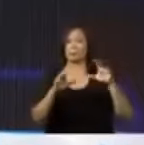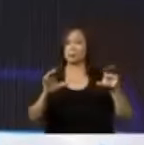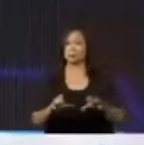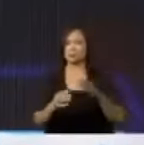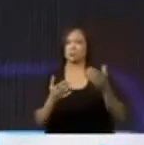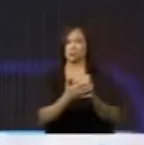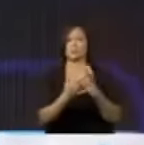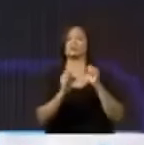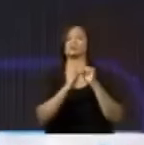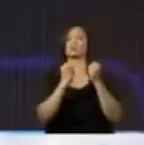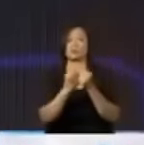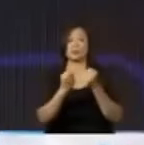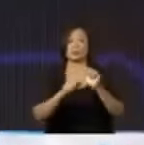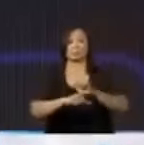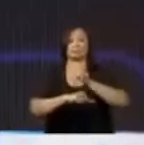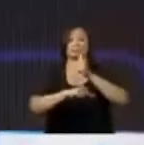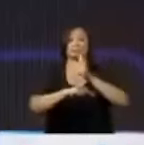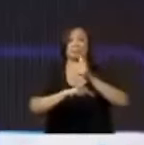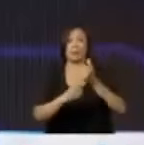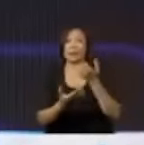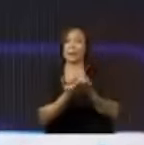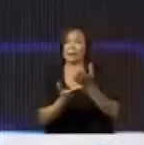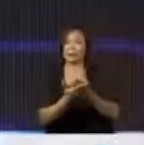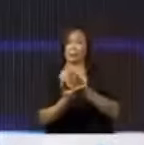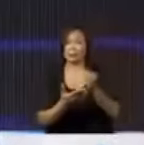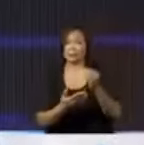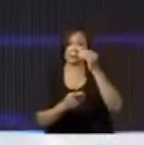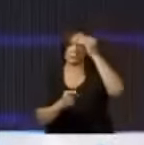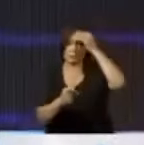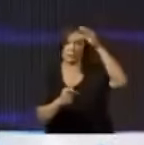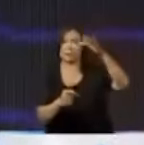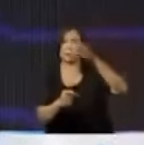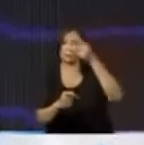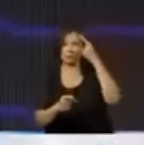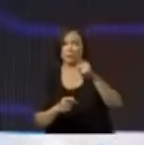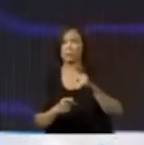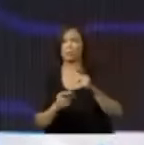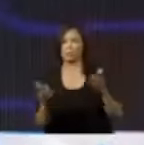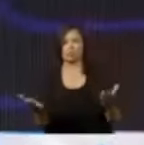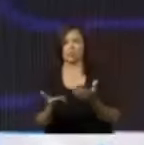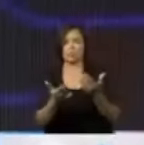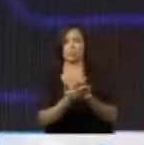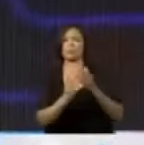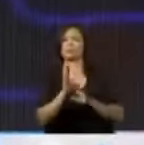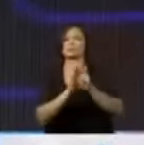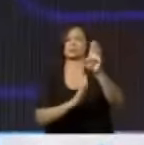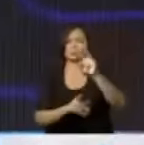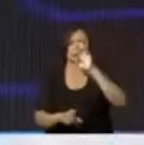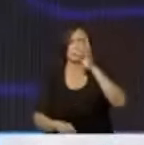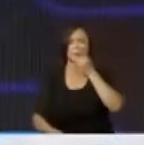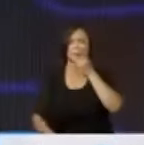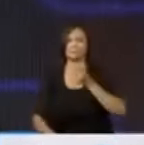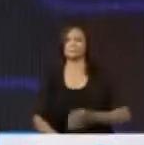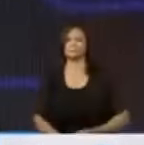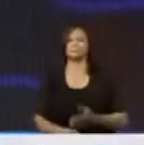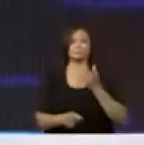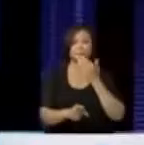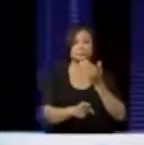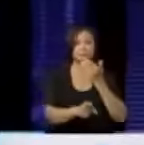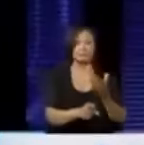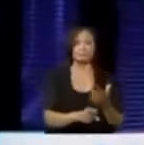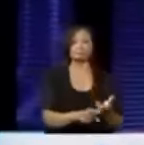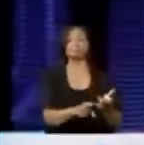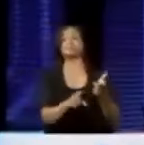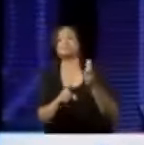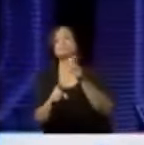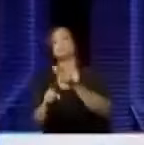hacer una nueva sociedad fundamentada en la economía del conocimiento para un nuevo impulso de desarrollo en la República Dominicana. Muchas gracias.